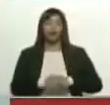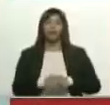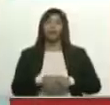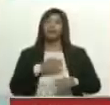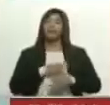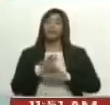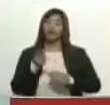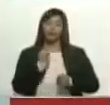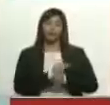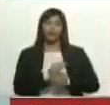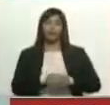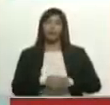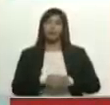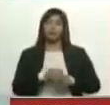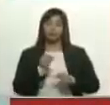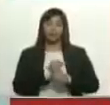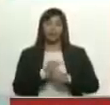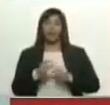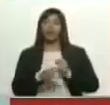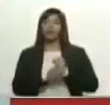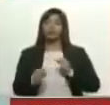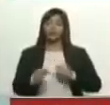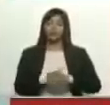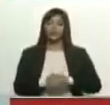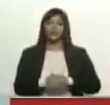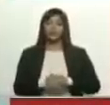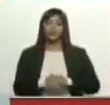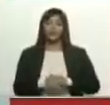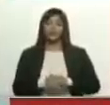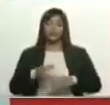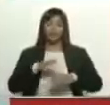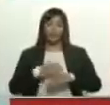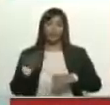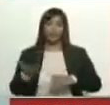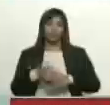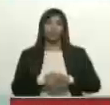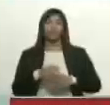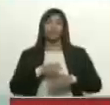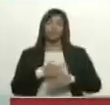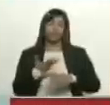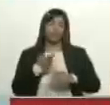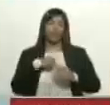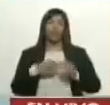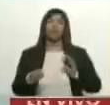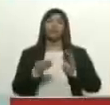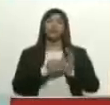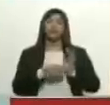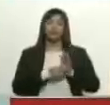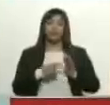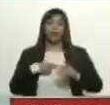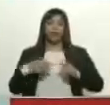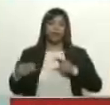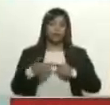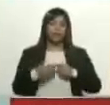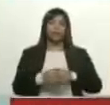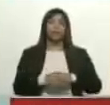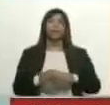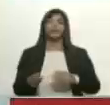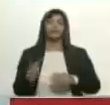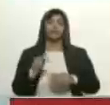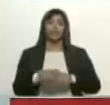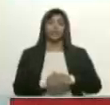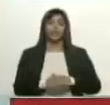fueron detenidas por labores conspirativas? ¿Por qué? Bueno, para sumar el ataque,